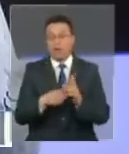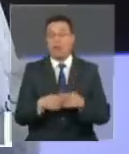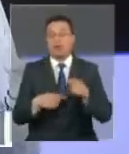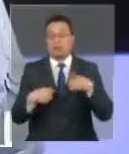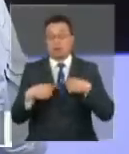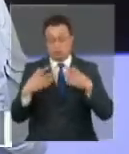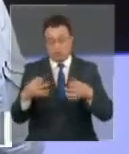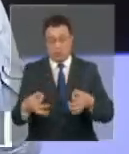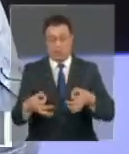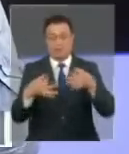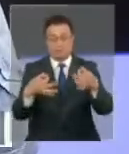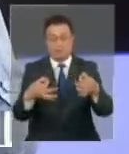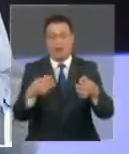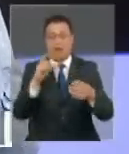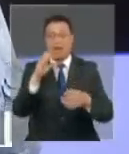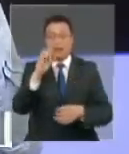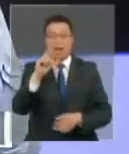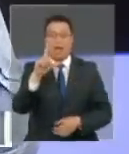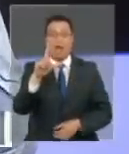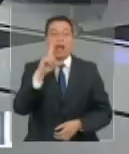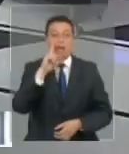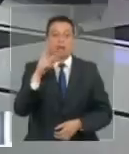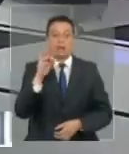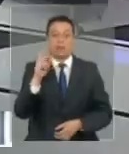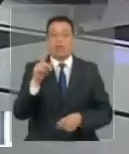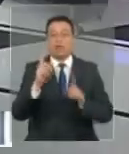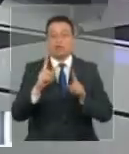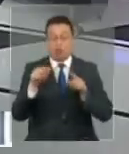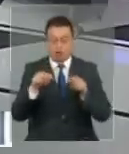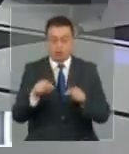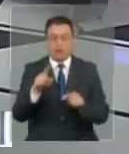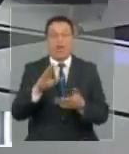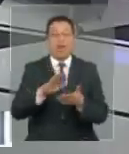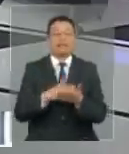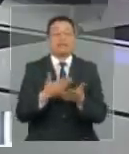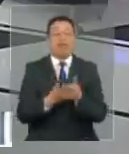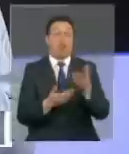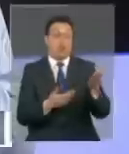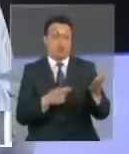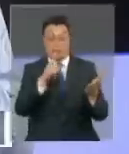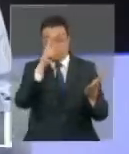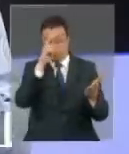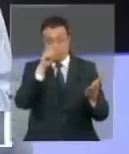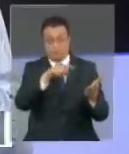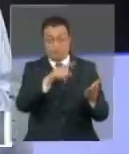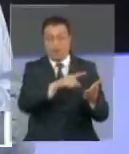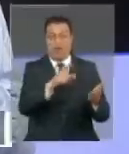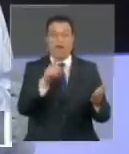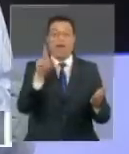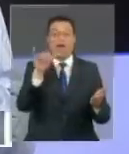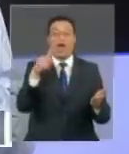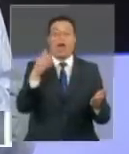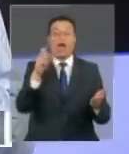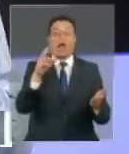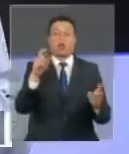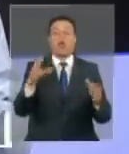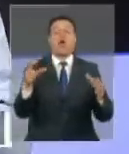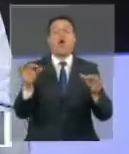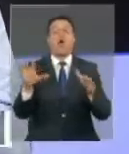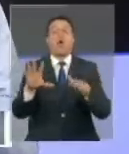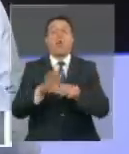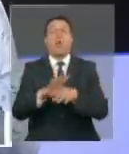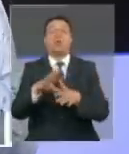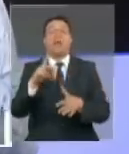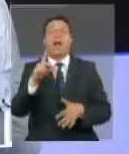llevar salud, pero salud de calidad. No como la salud que hoy día les tiene sumido el alcalde Jadue en las juntas de vecinos,